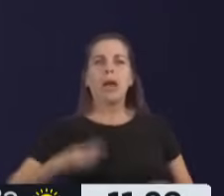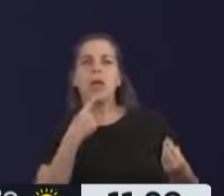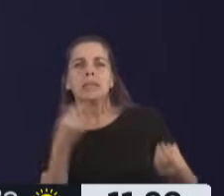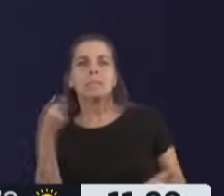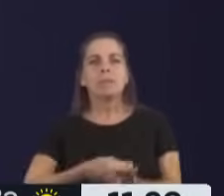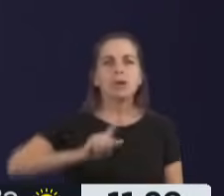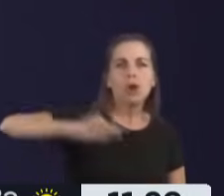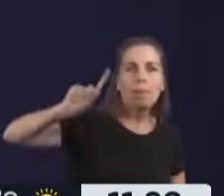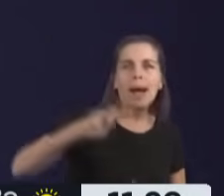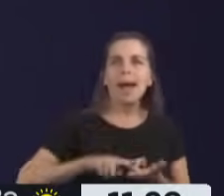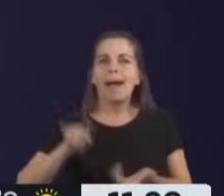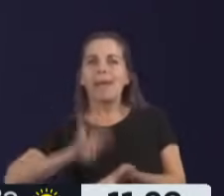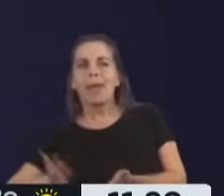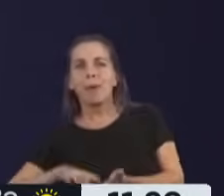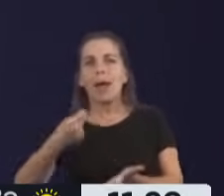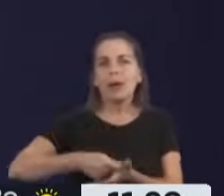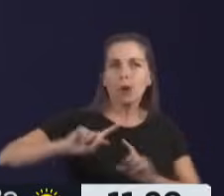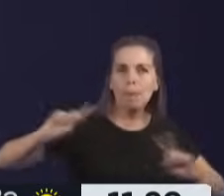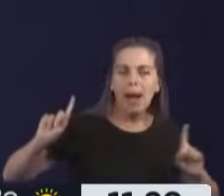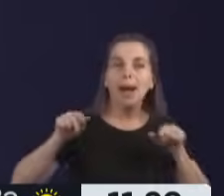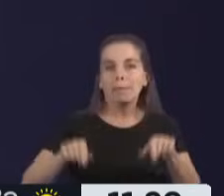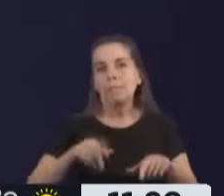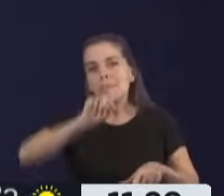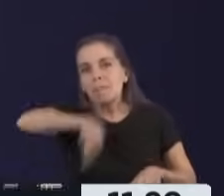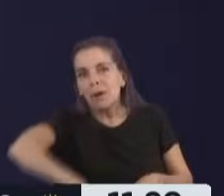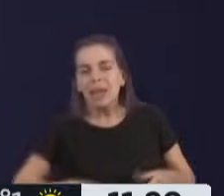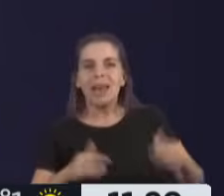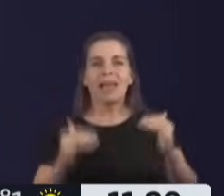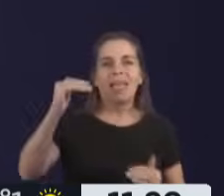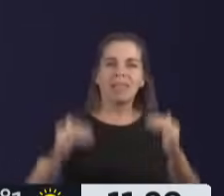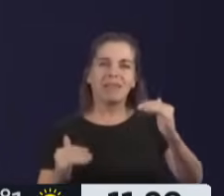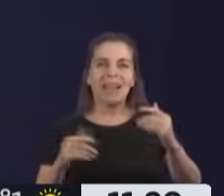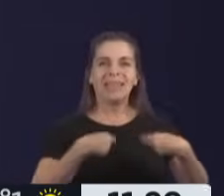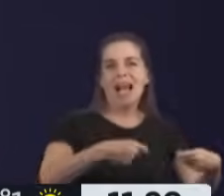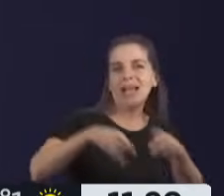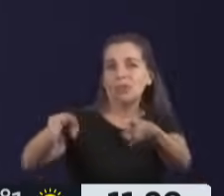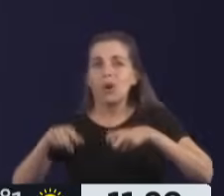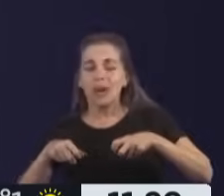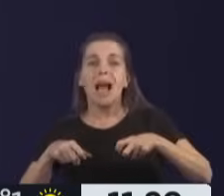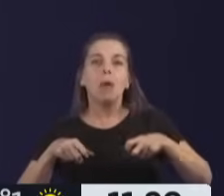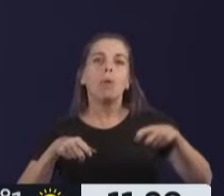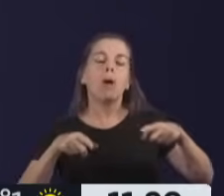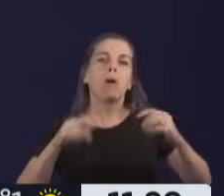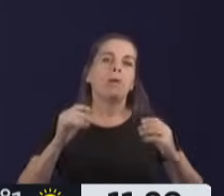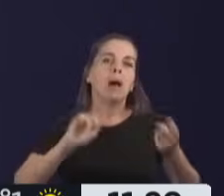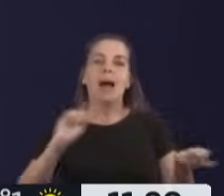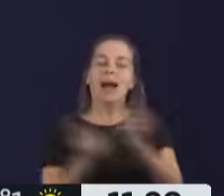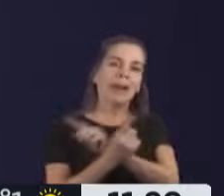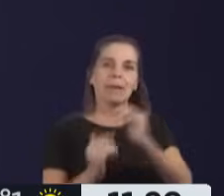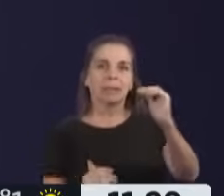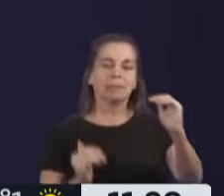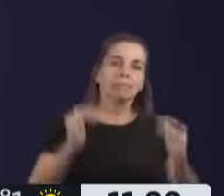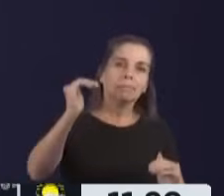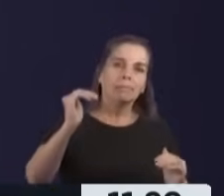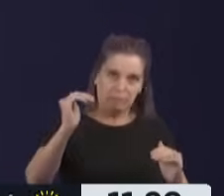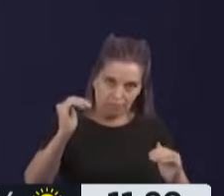asigna al gobierno por haber logrado ese superávit fiscal que corresponde a lo no pago a Camesa, incluso